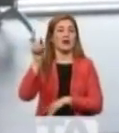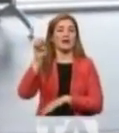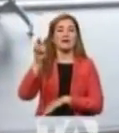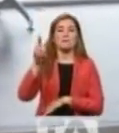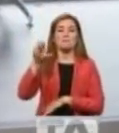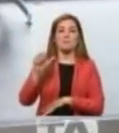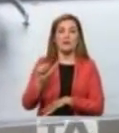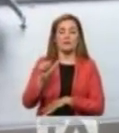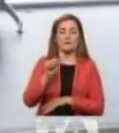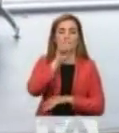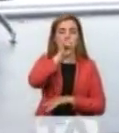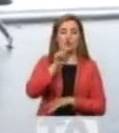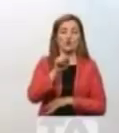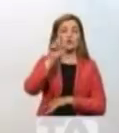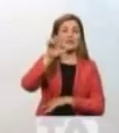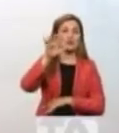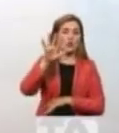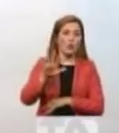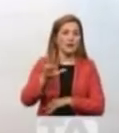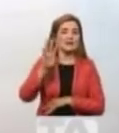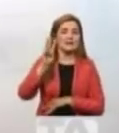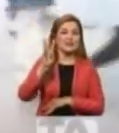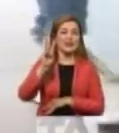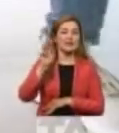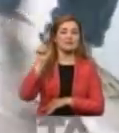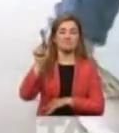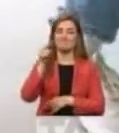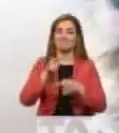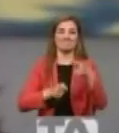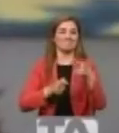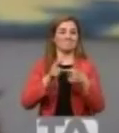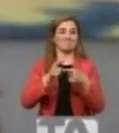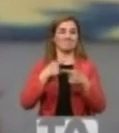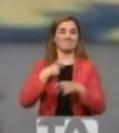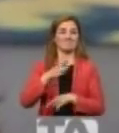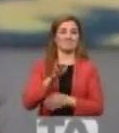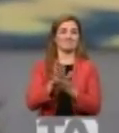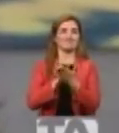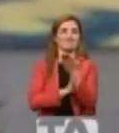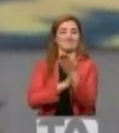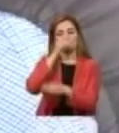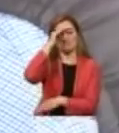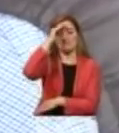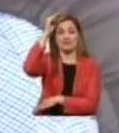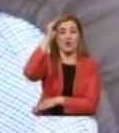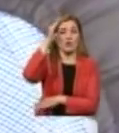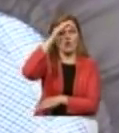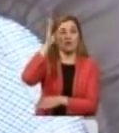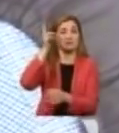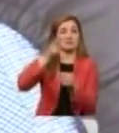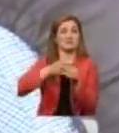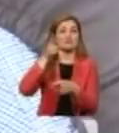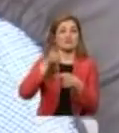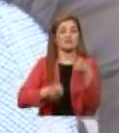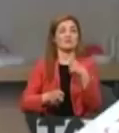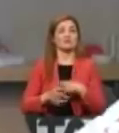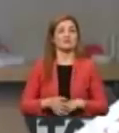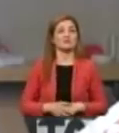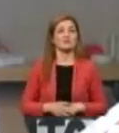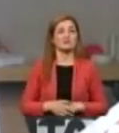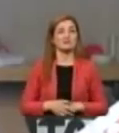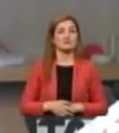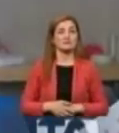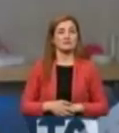es de 1,56 metros y por ese motivo su proyecto de vida dentro de la policía no pudo darse. O sea, que te